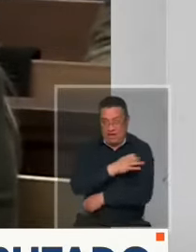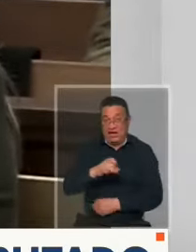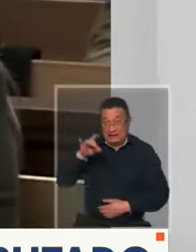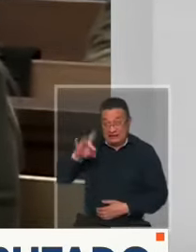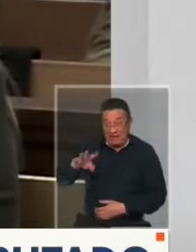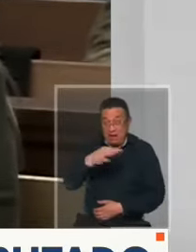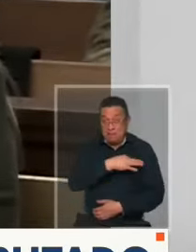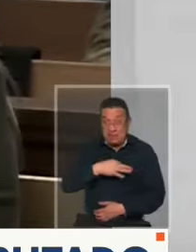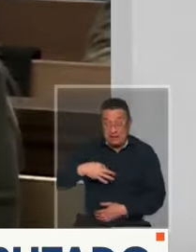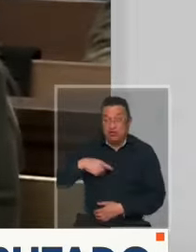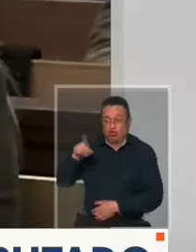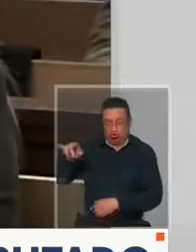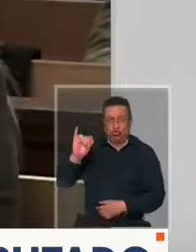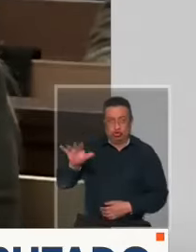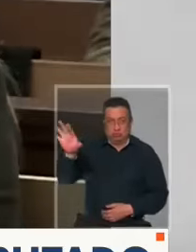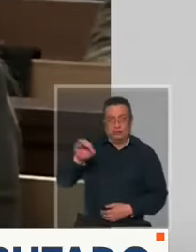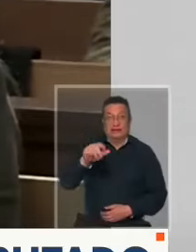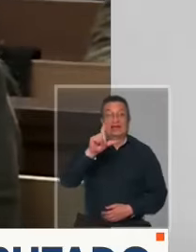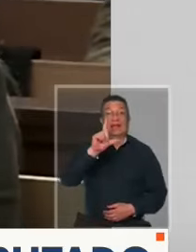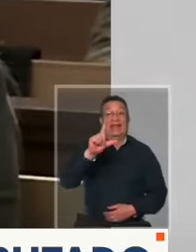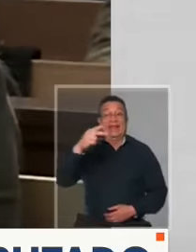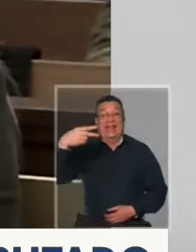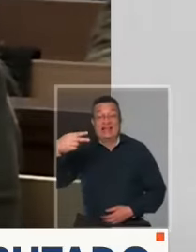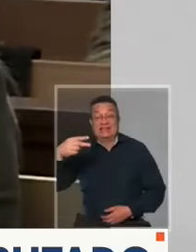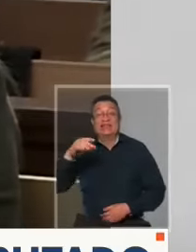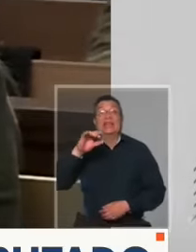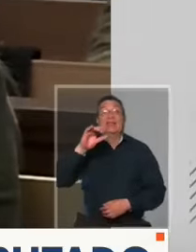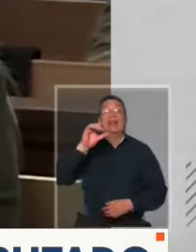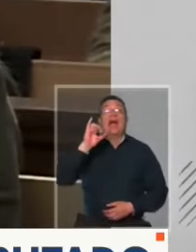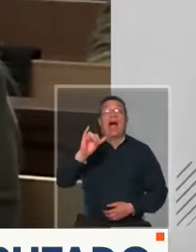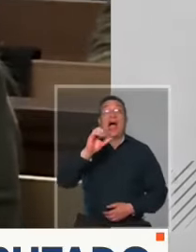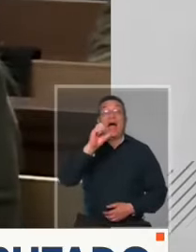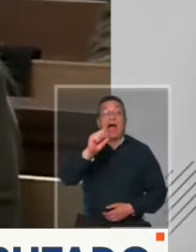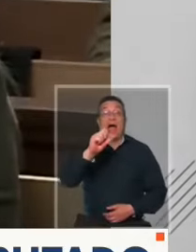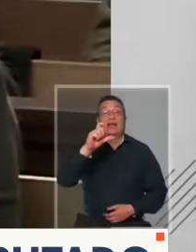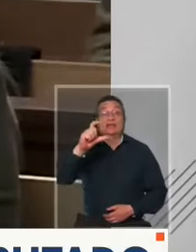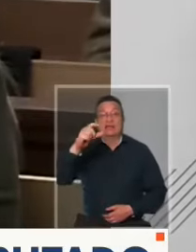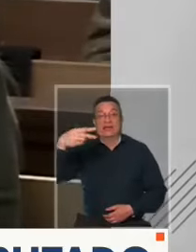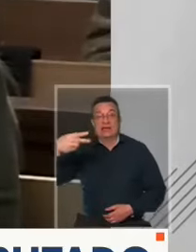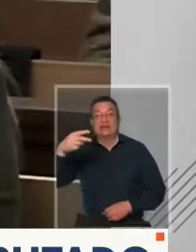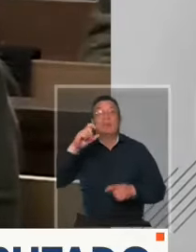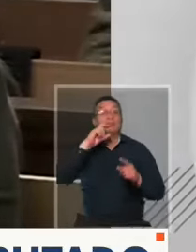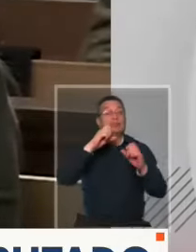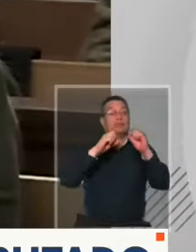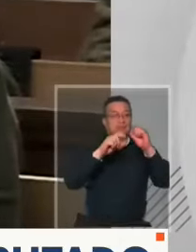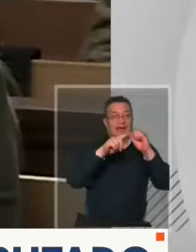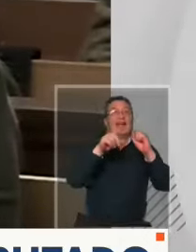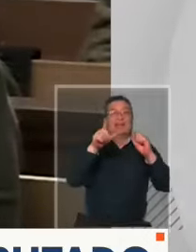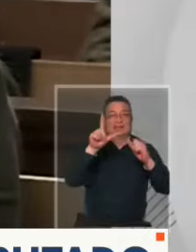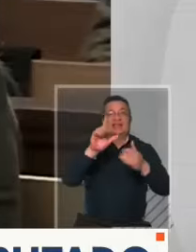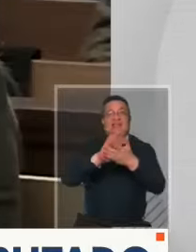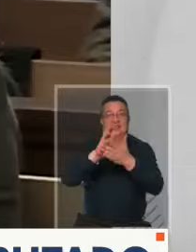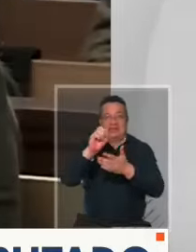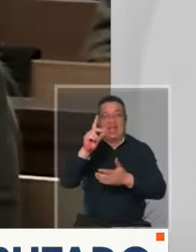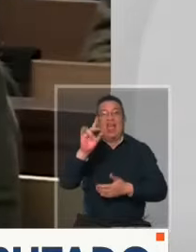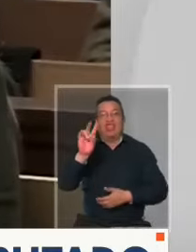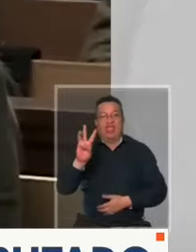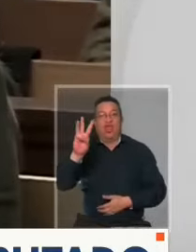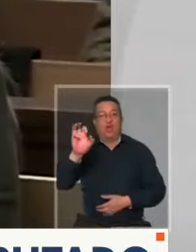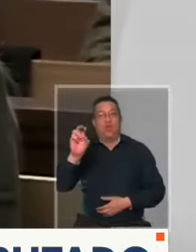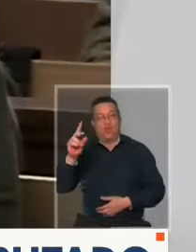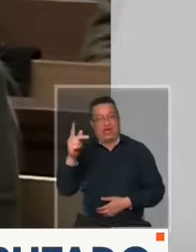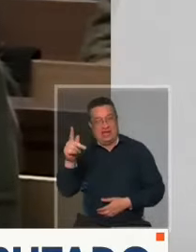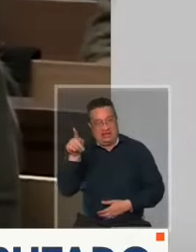y el seremi que lo son, LH y ACH. Ustedes podrán interpretar a quién se está refiriendo, pero nosotros